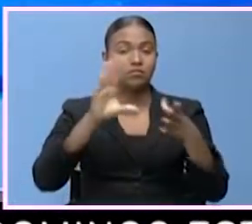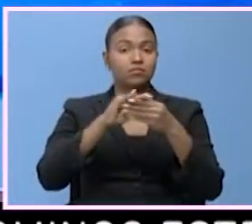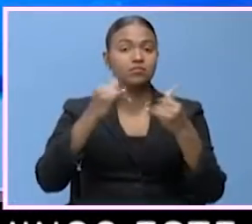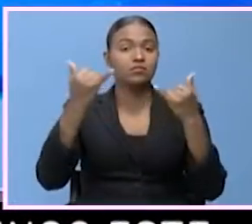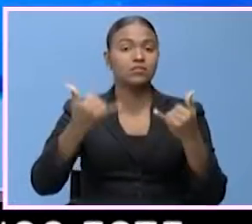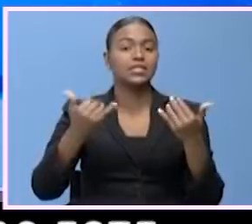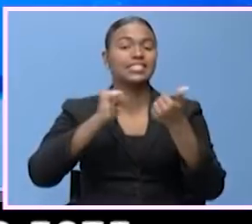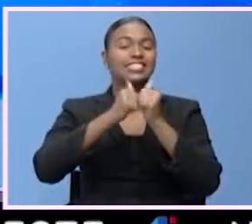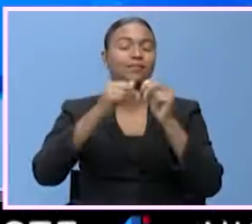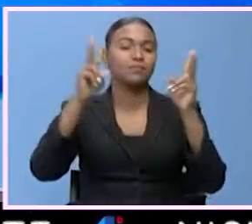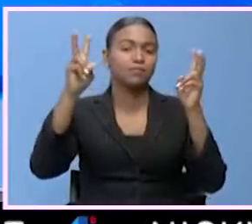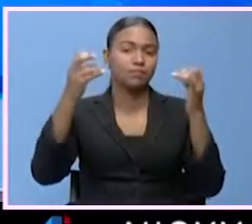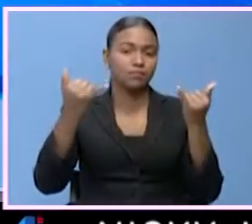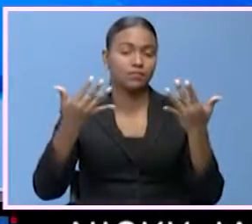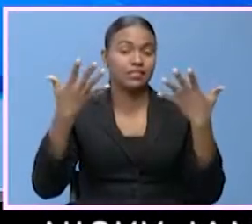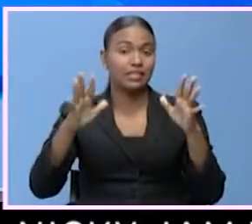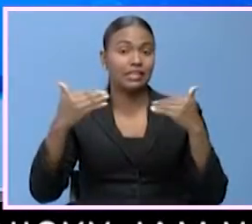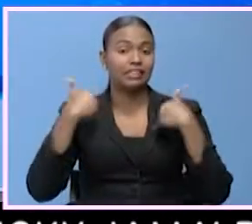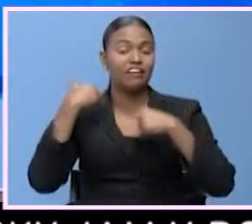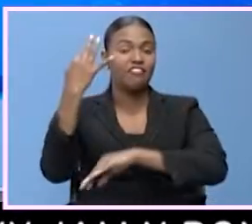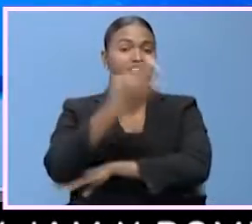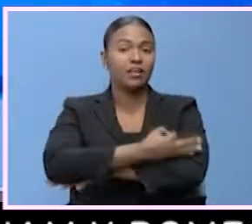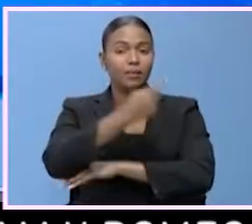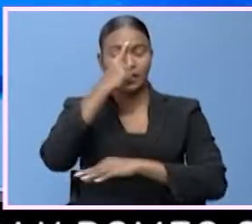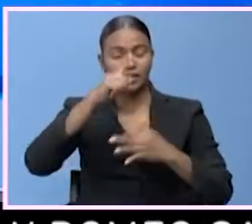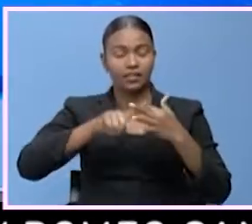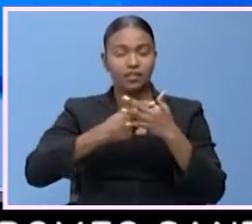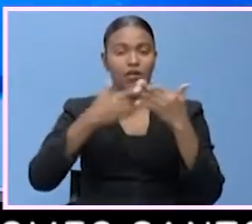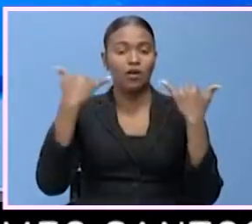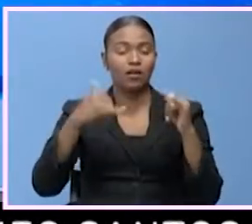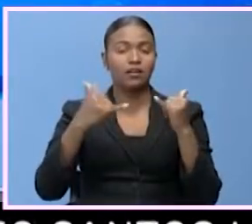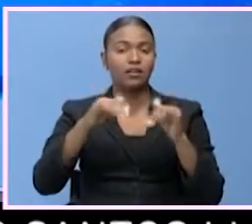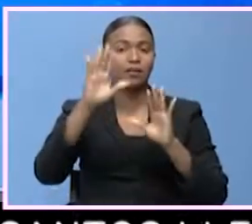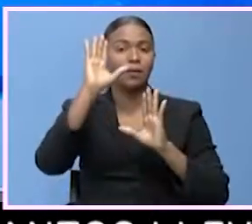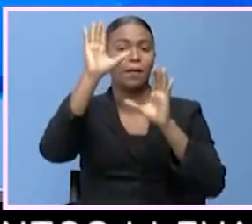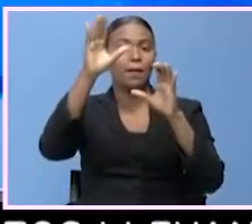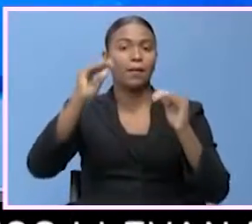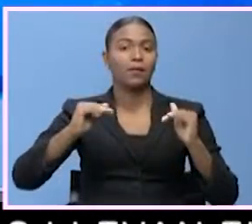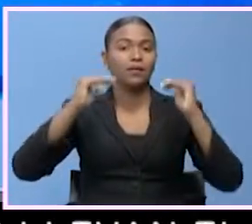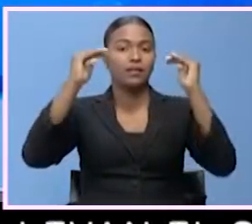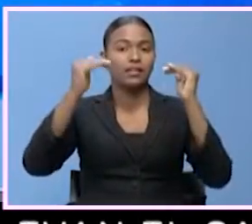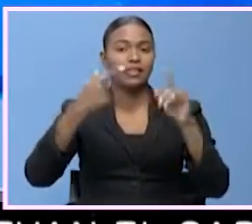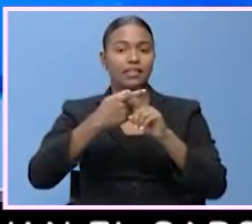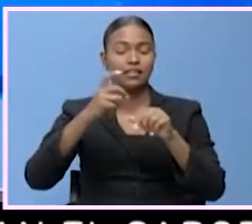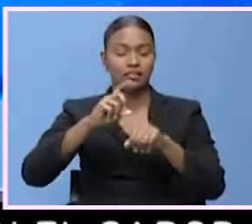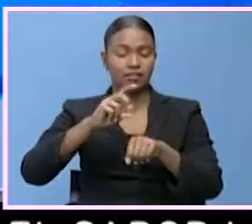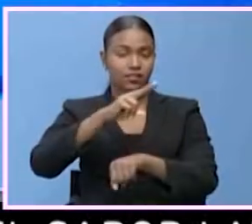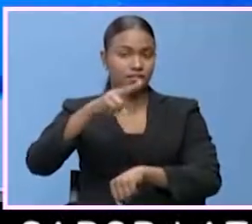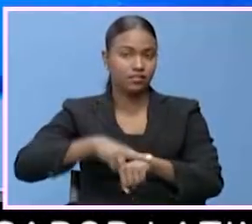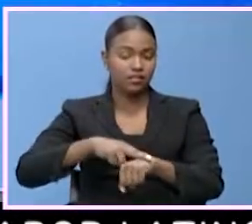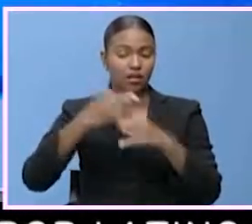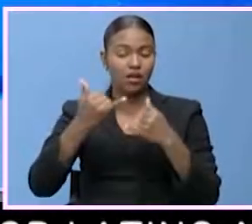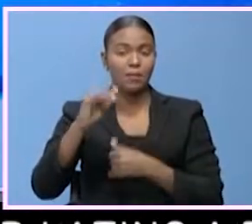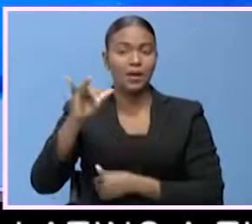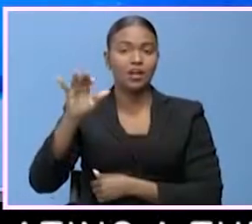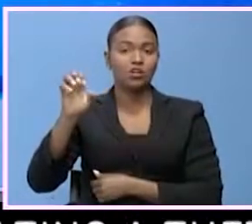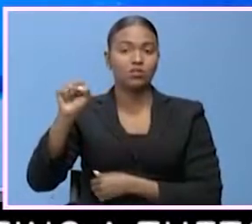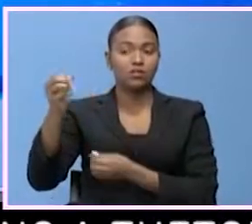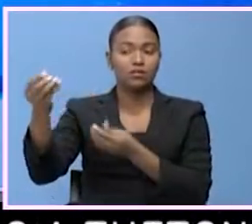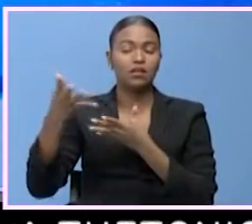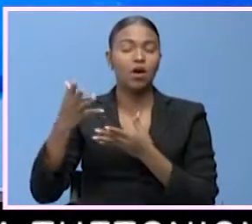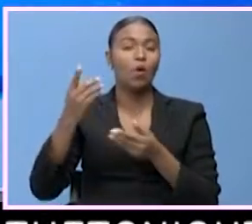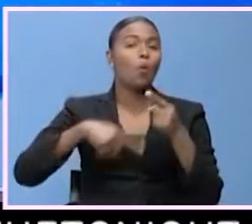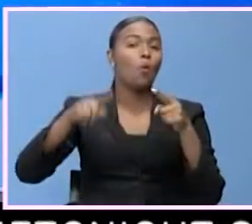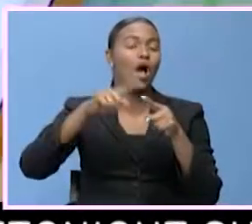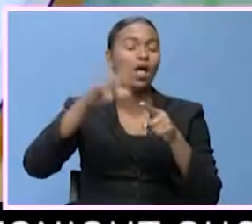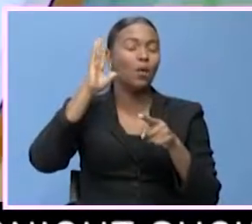Hablemos de las deportivas, señores. Ya hay fecha para el inicio del torneo de baloncesto superior del Distrito Nacional. Marco Nibar me acompaña y nos dice